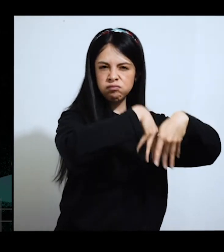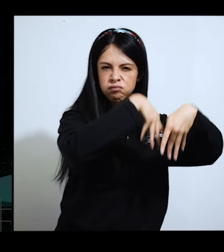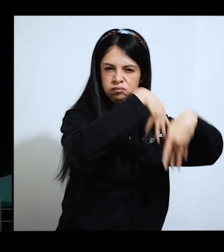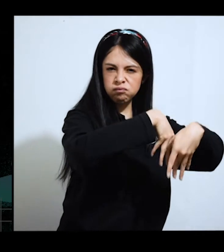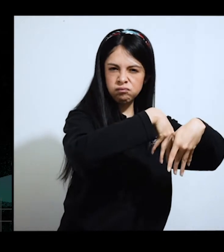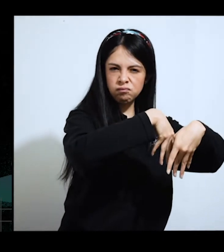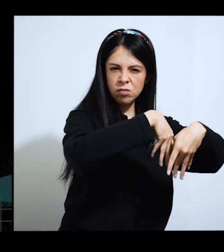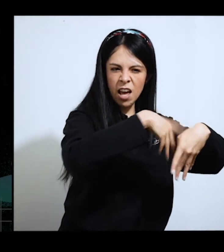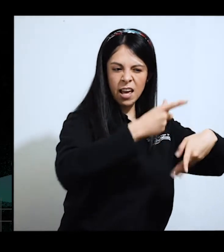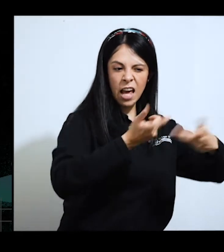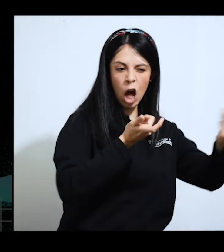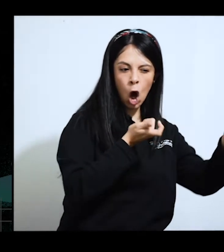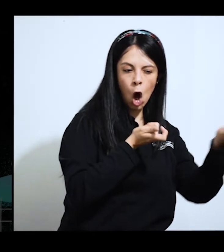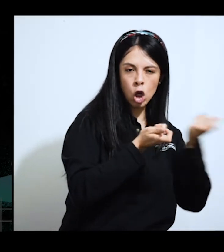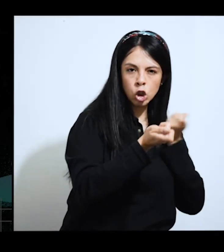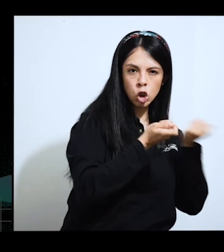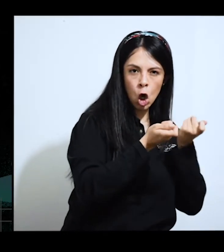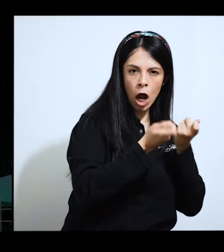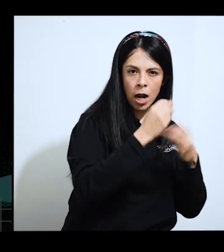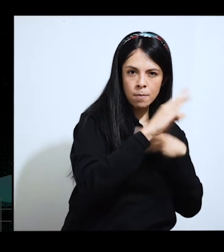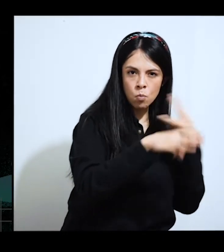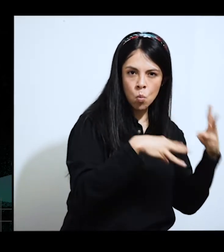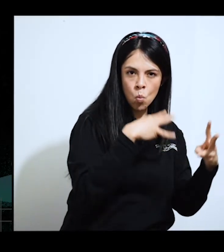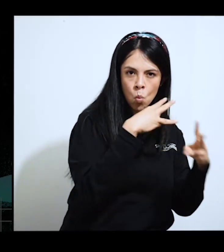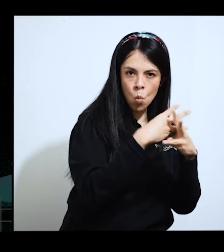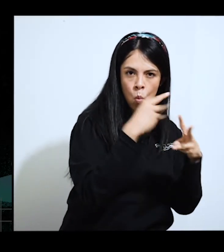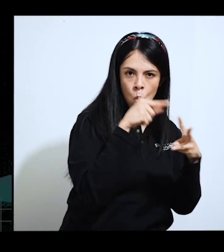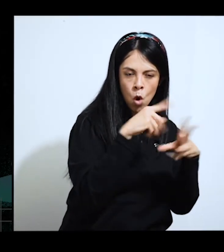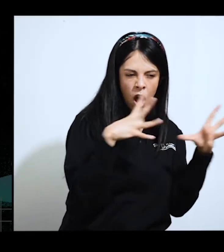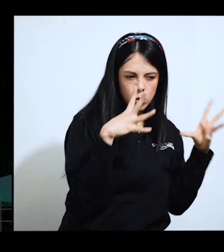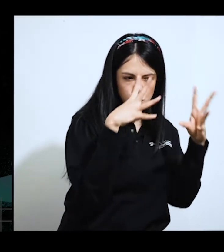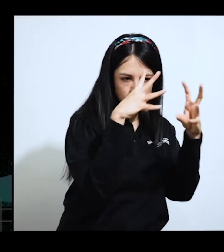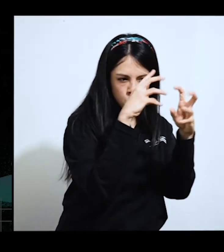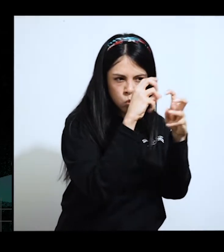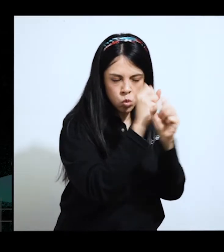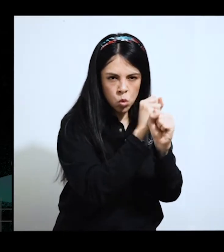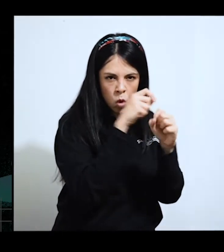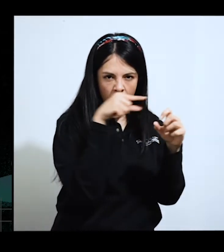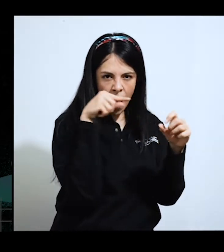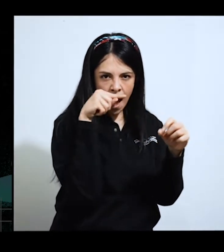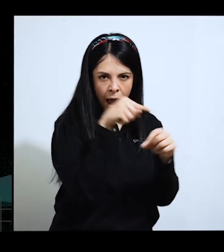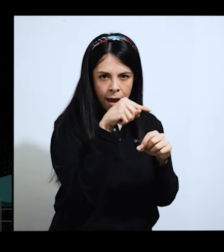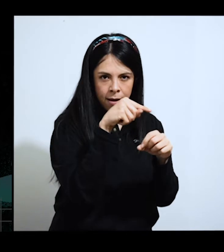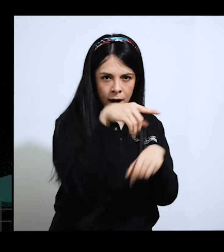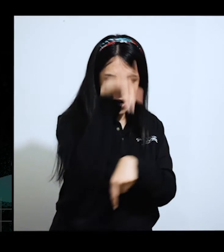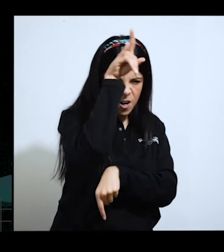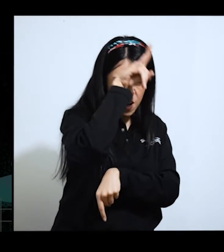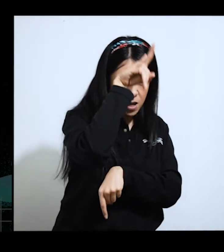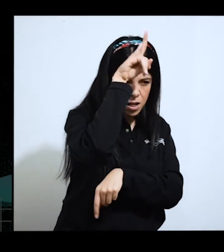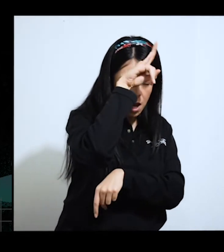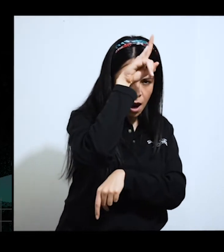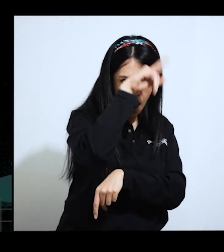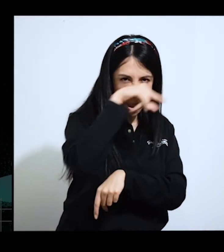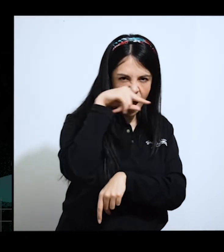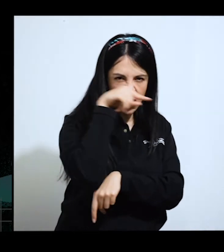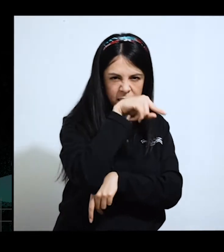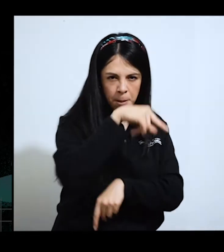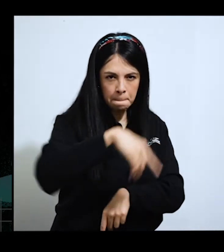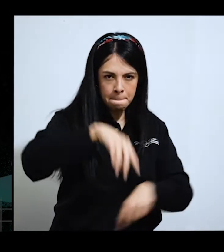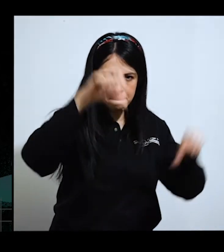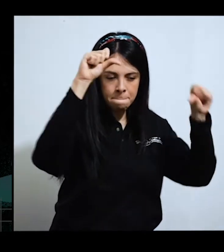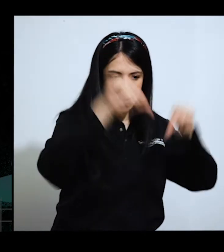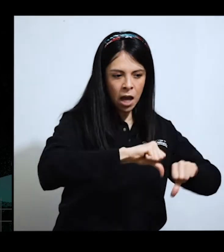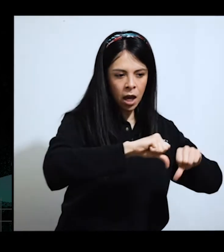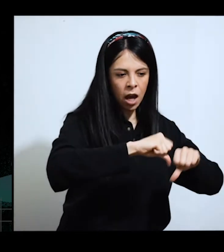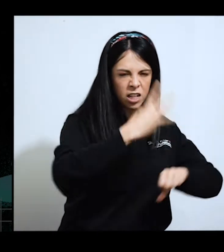potestades que dominan el mundo de tinieblas y contra fuerzas espirituales malignas